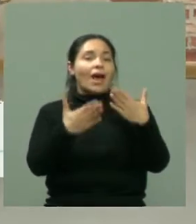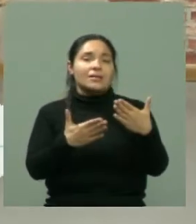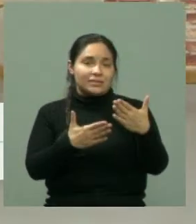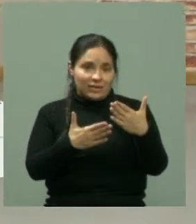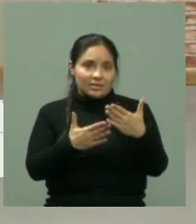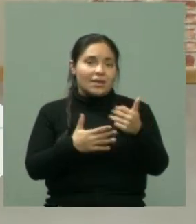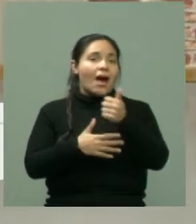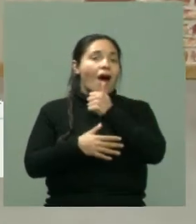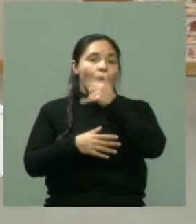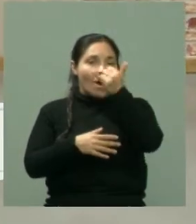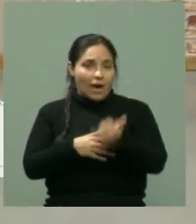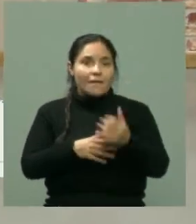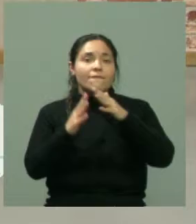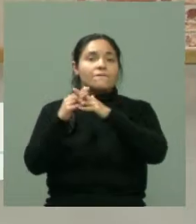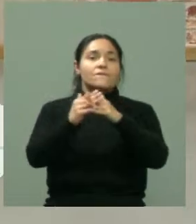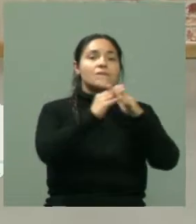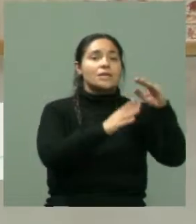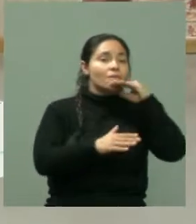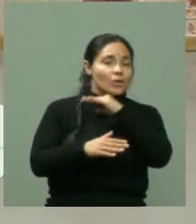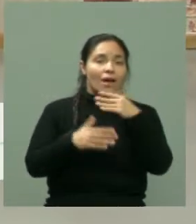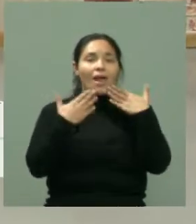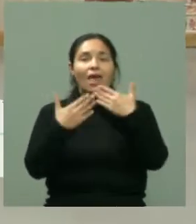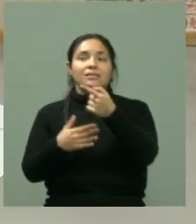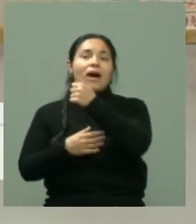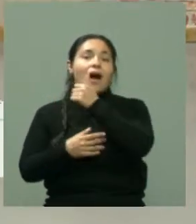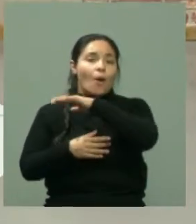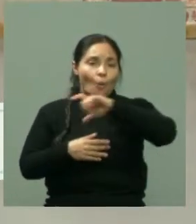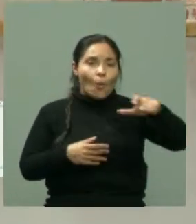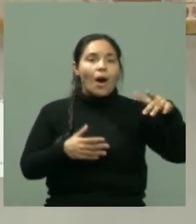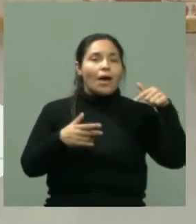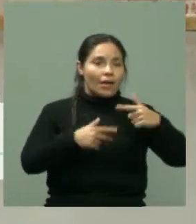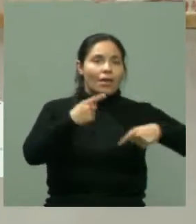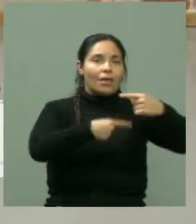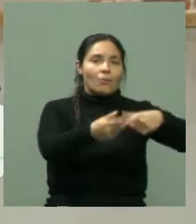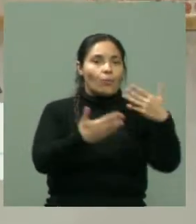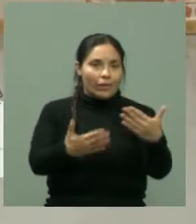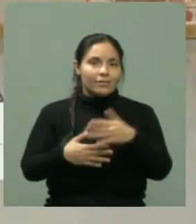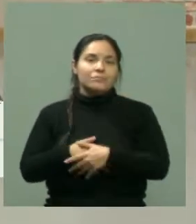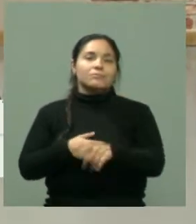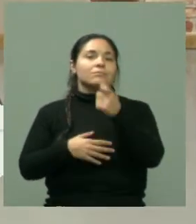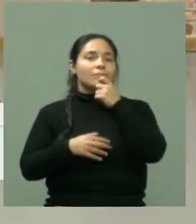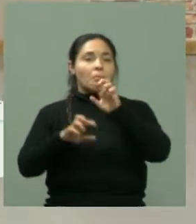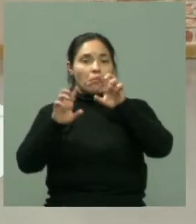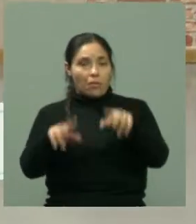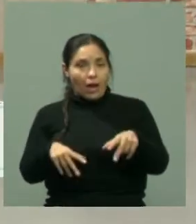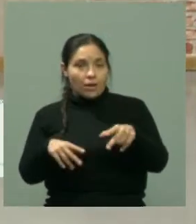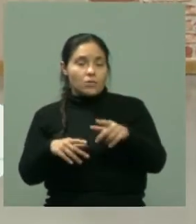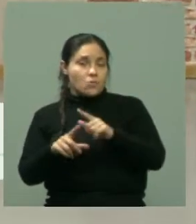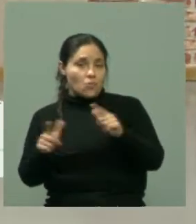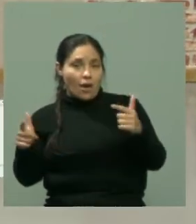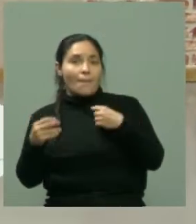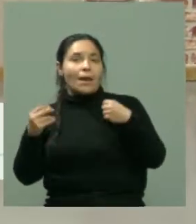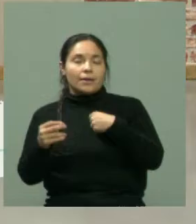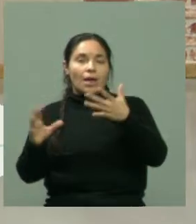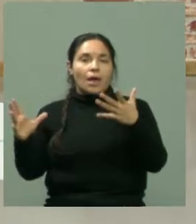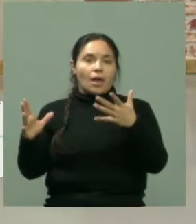vive gracias a eso, nuestra economía se abastece a través del clima. Entonces, no tener un plan para poder mitigar el